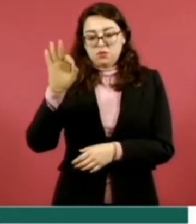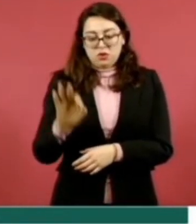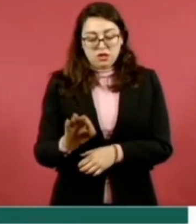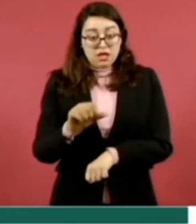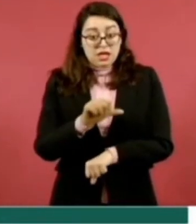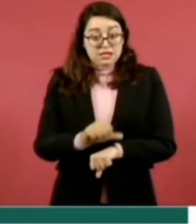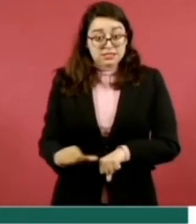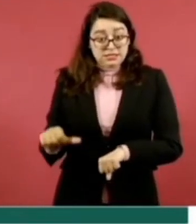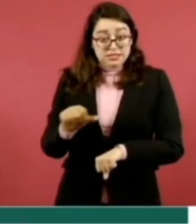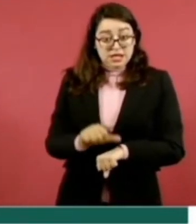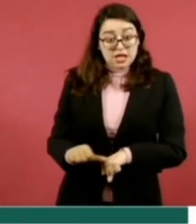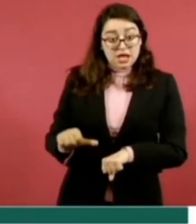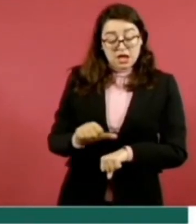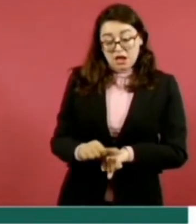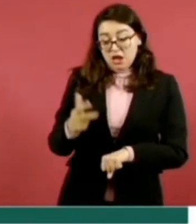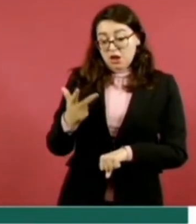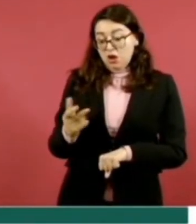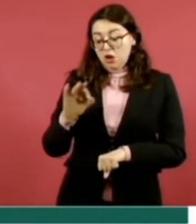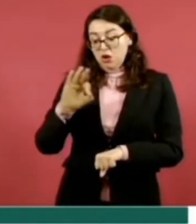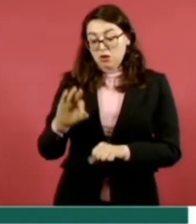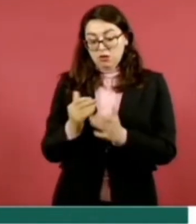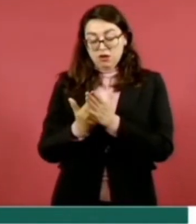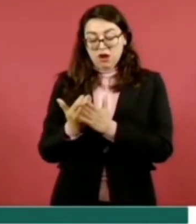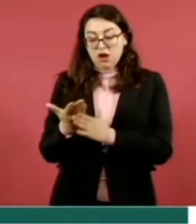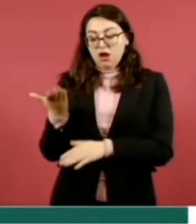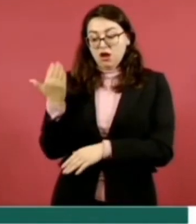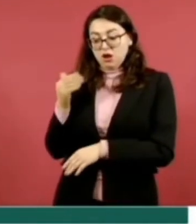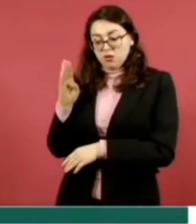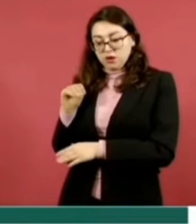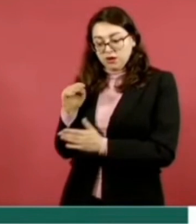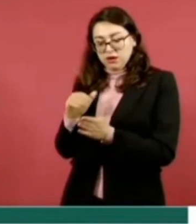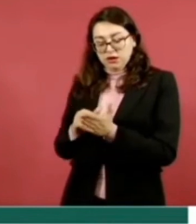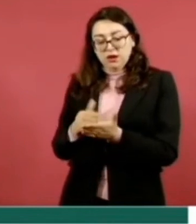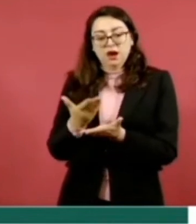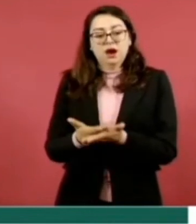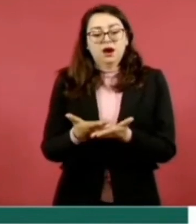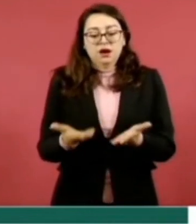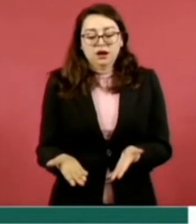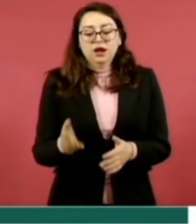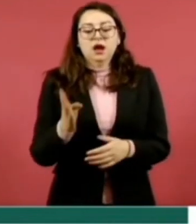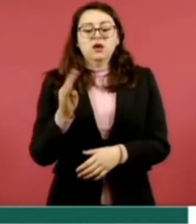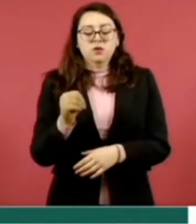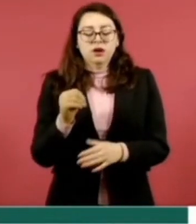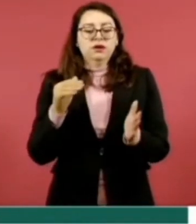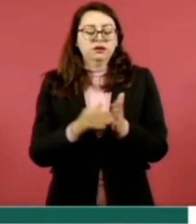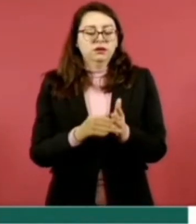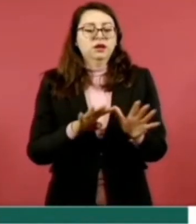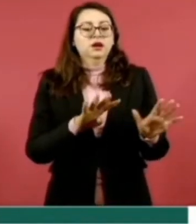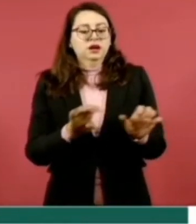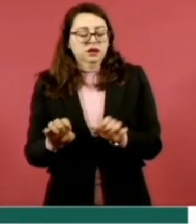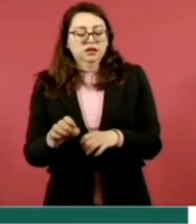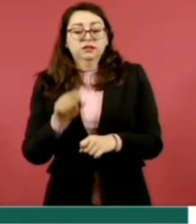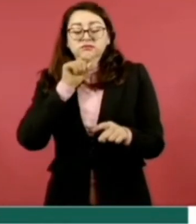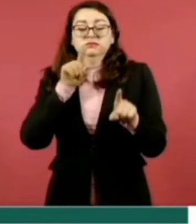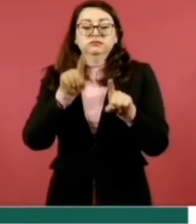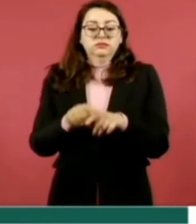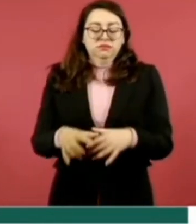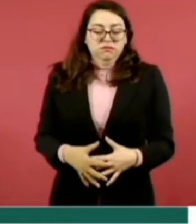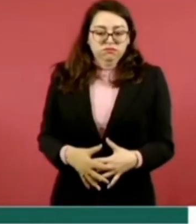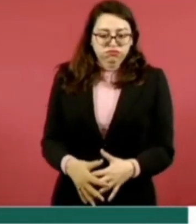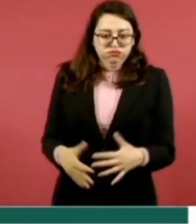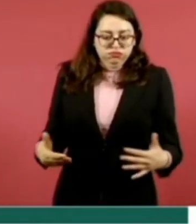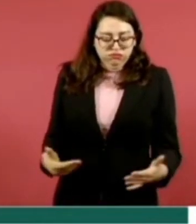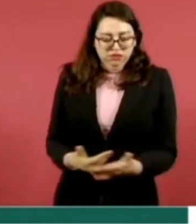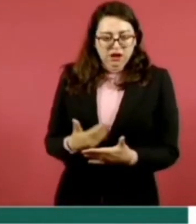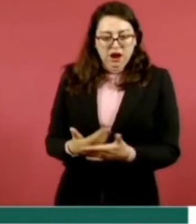las cirugías han crecido en 8%, de 9,188 a 9,923. También el número de partos creció en un